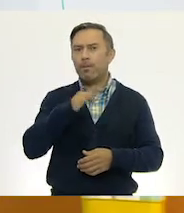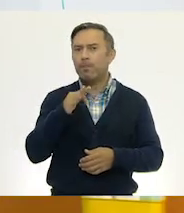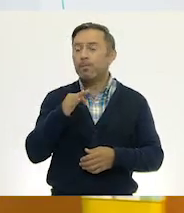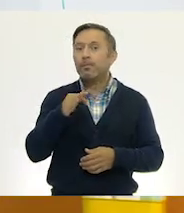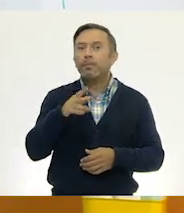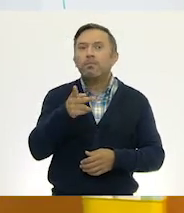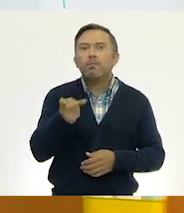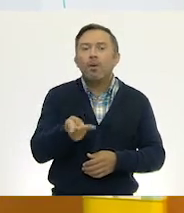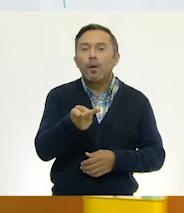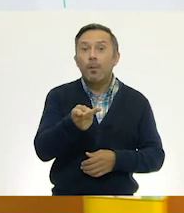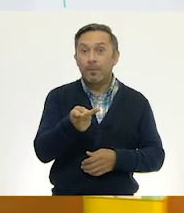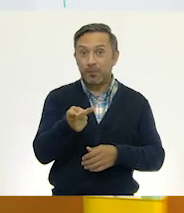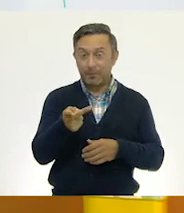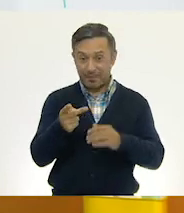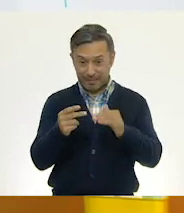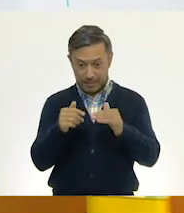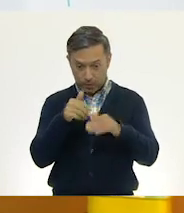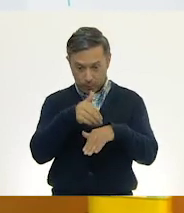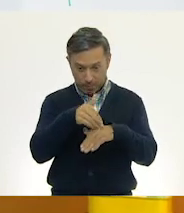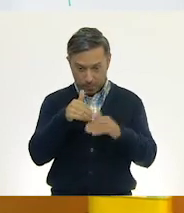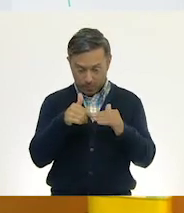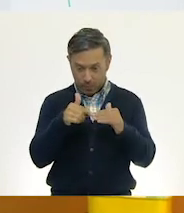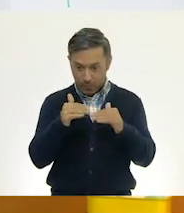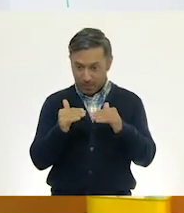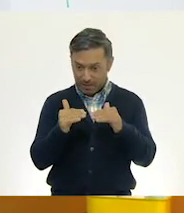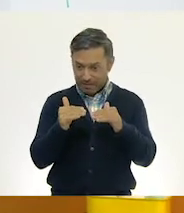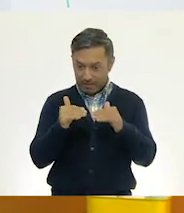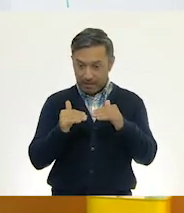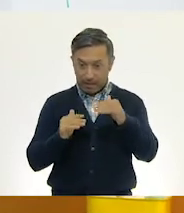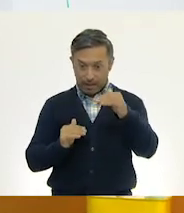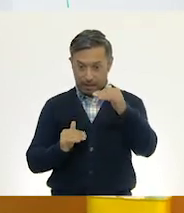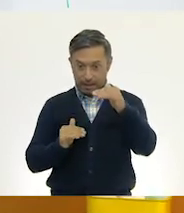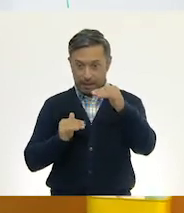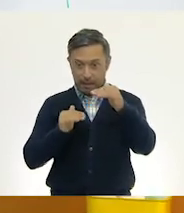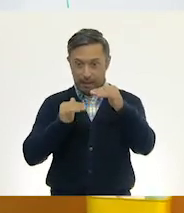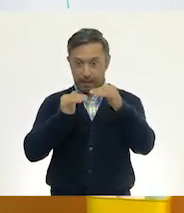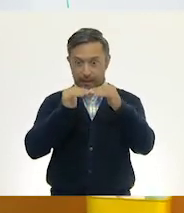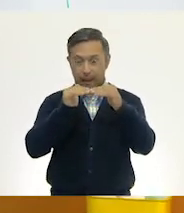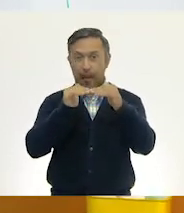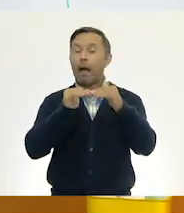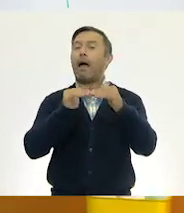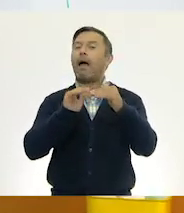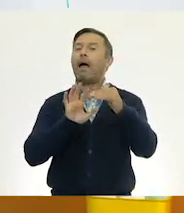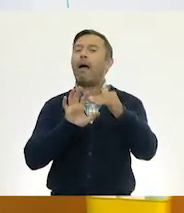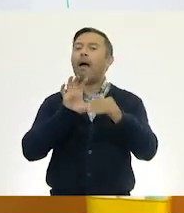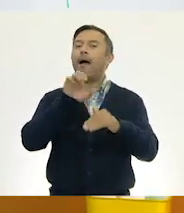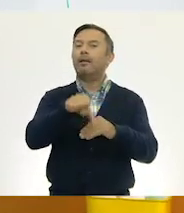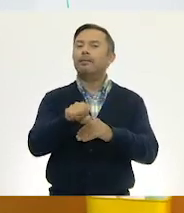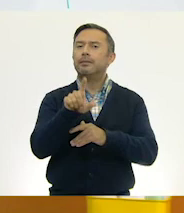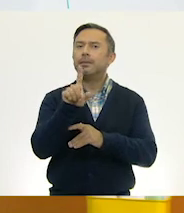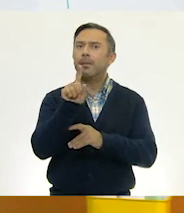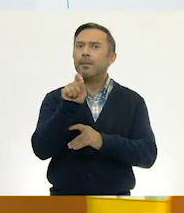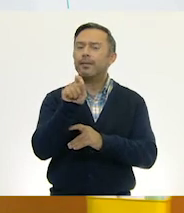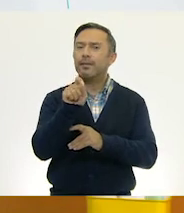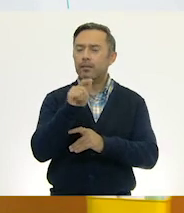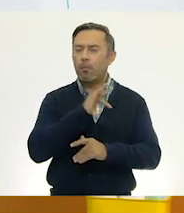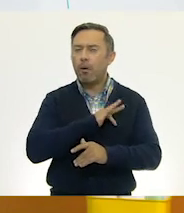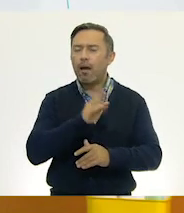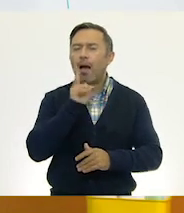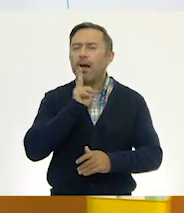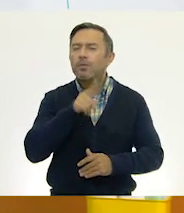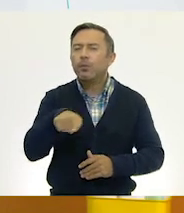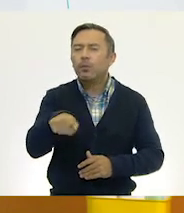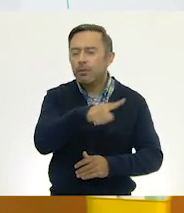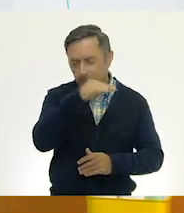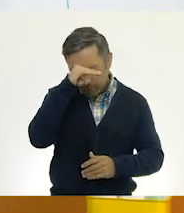para llegar a 20. Entonces, ustedes en casa, vayan pensando, escribiendo su respuesta para que nos la manden